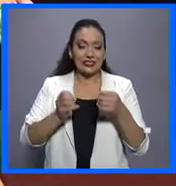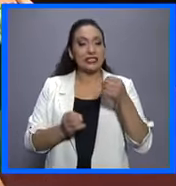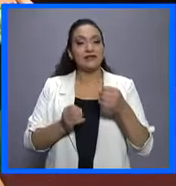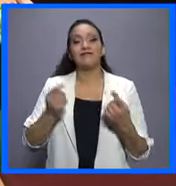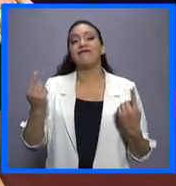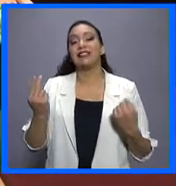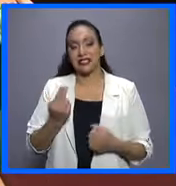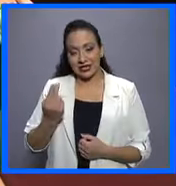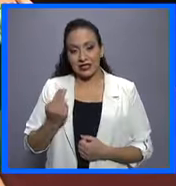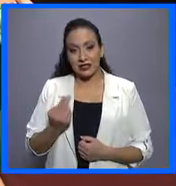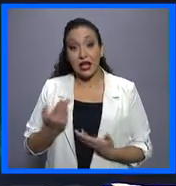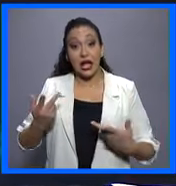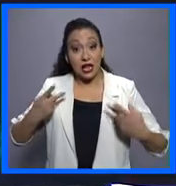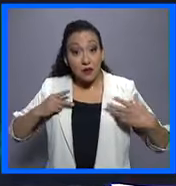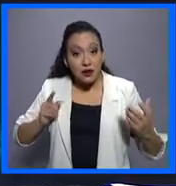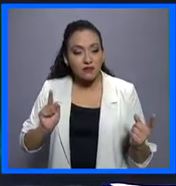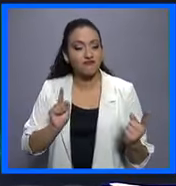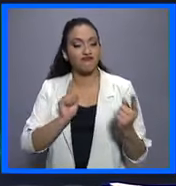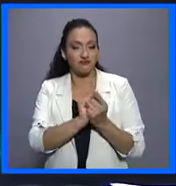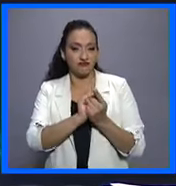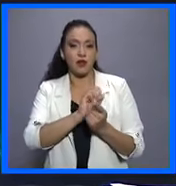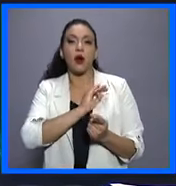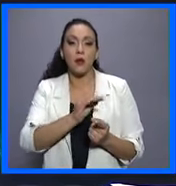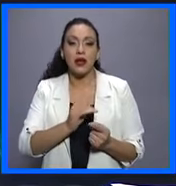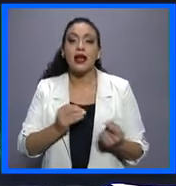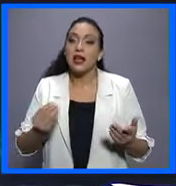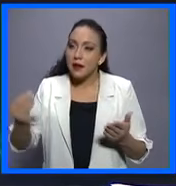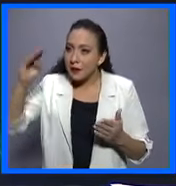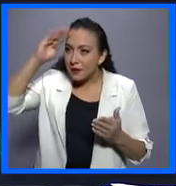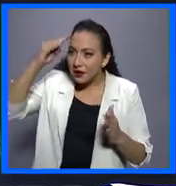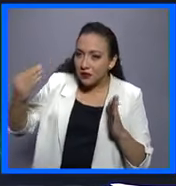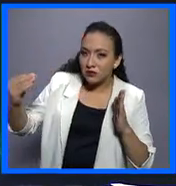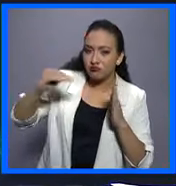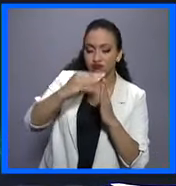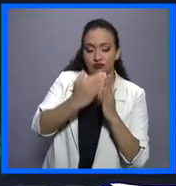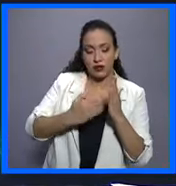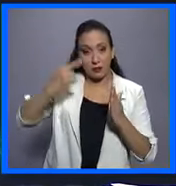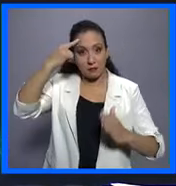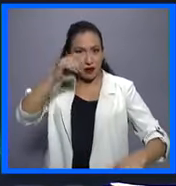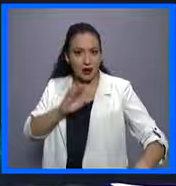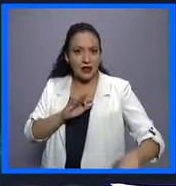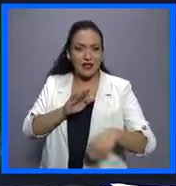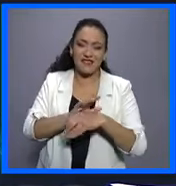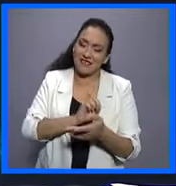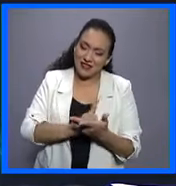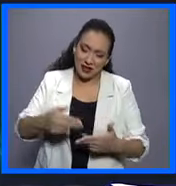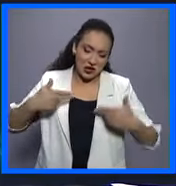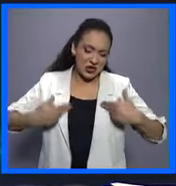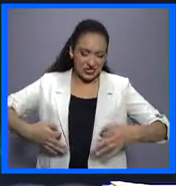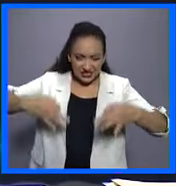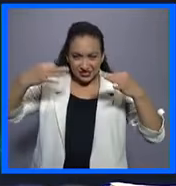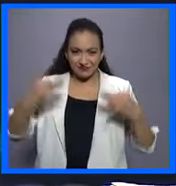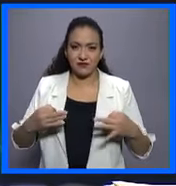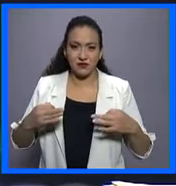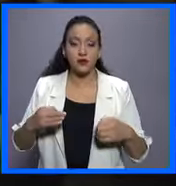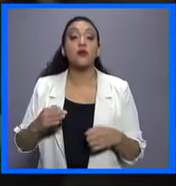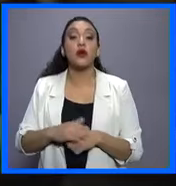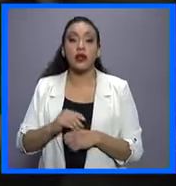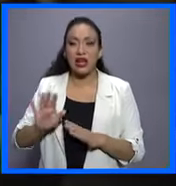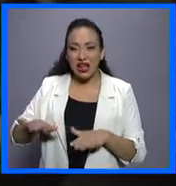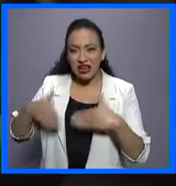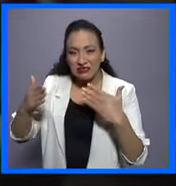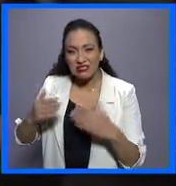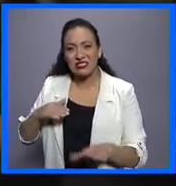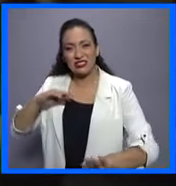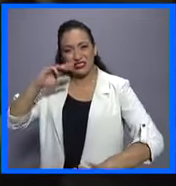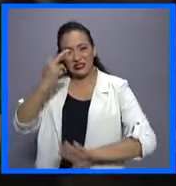cercana a las personas, así como impulsar mecanismos que garanticen la defensa efectiva de los derechos humanos ante contextos de